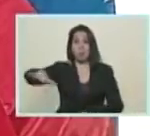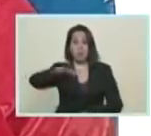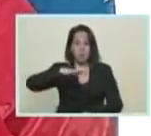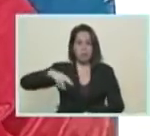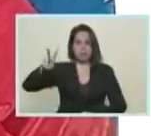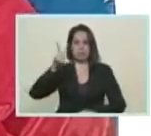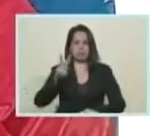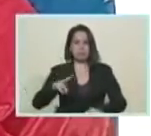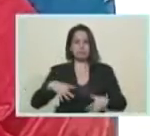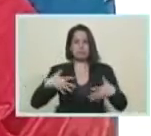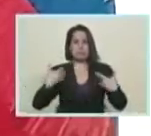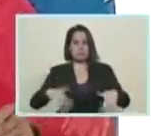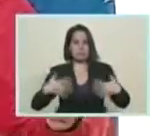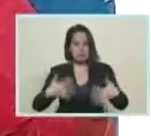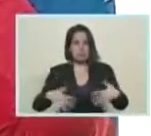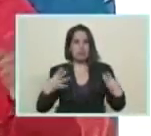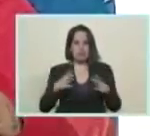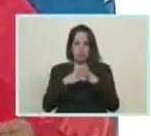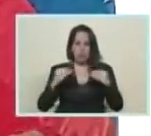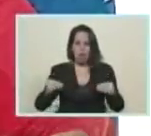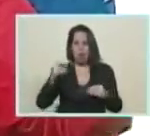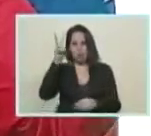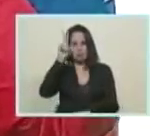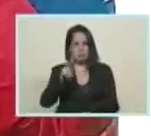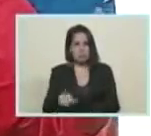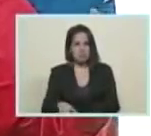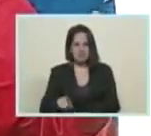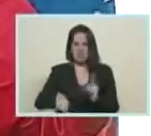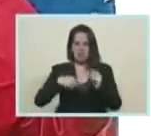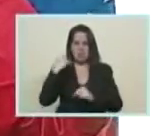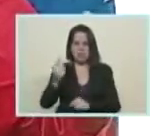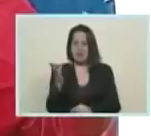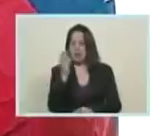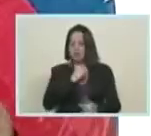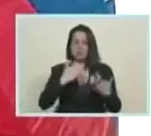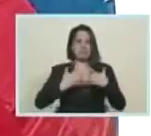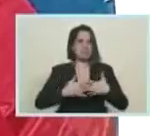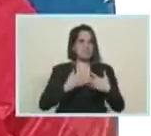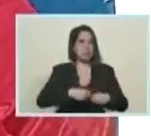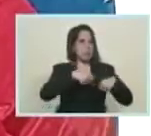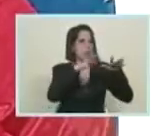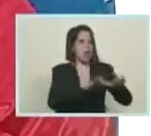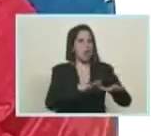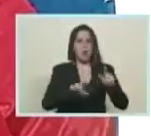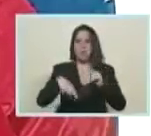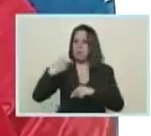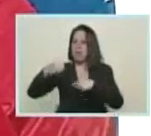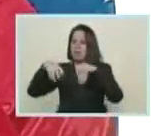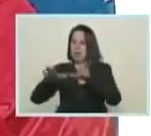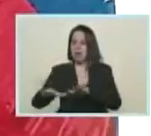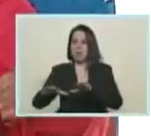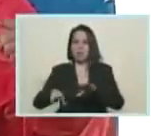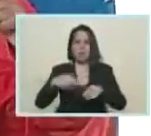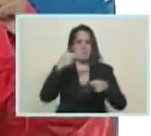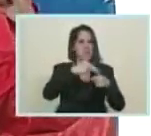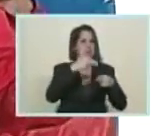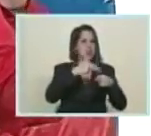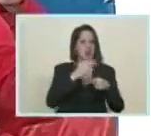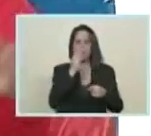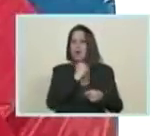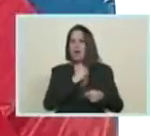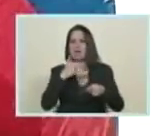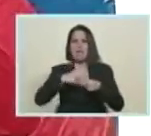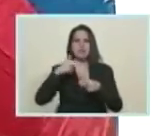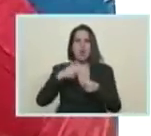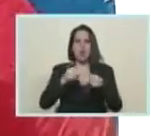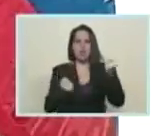público. Todos los días declaraban, mañana no funciona la refinería tal, mañana paramos tal, no va a haber más gasolina en